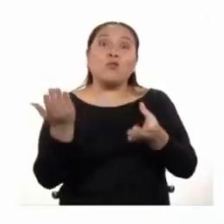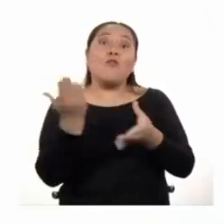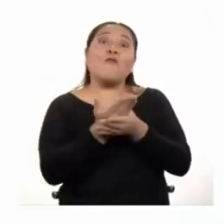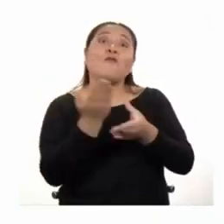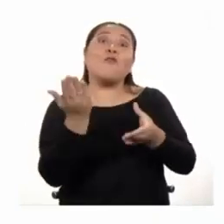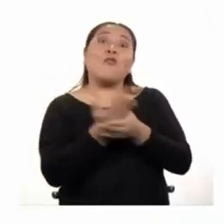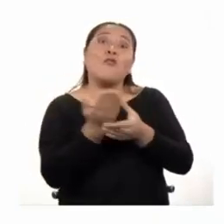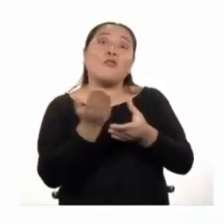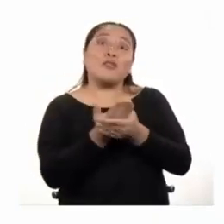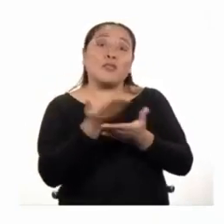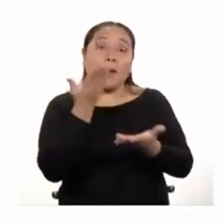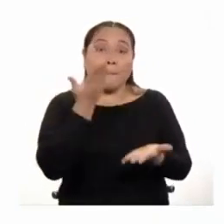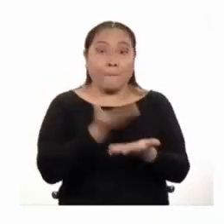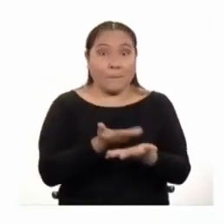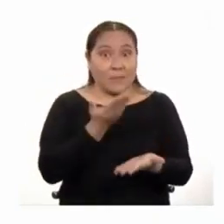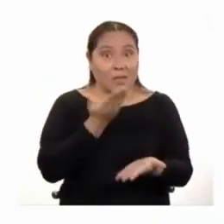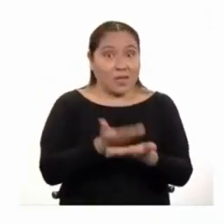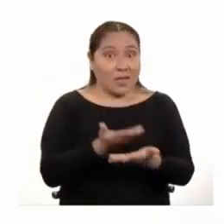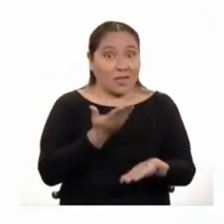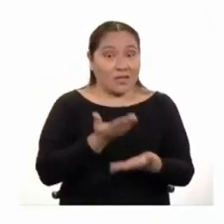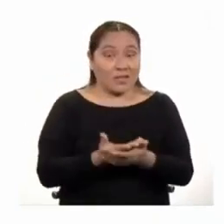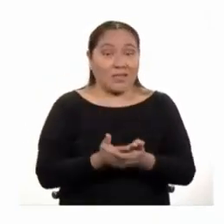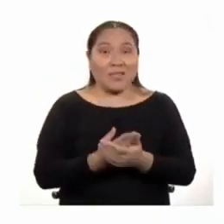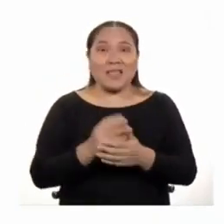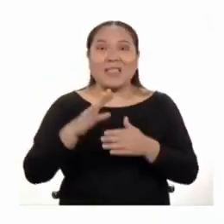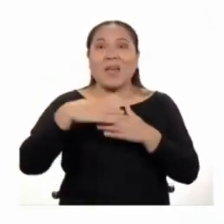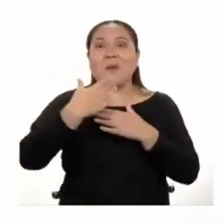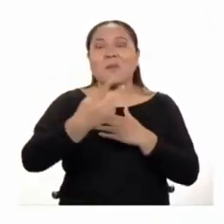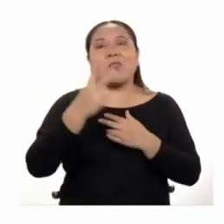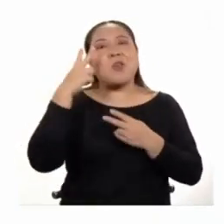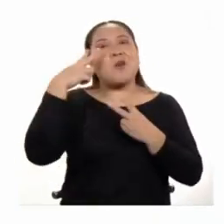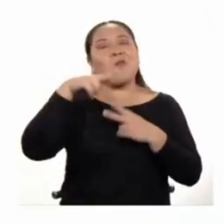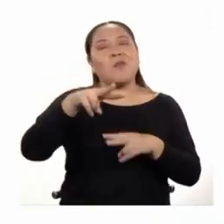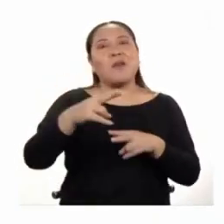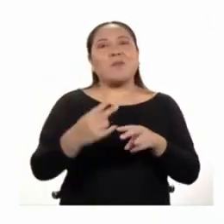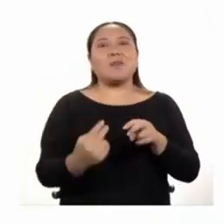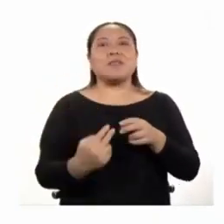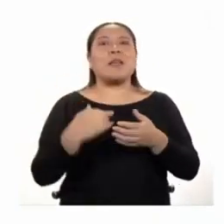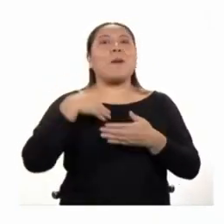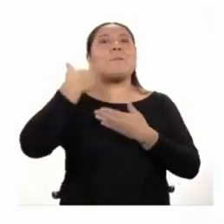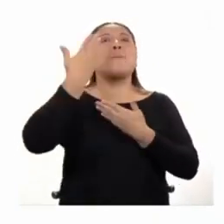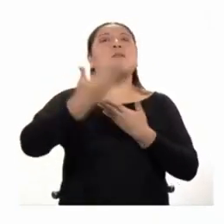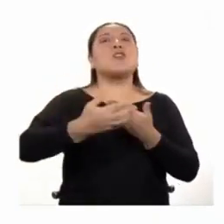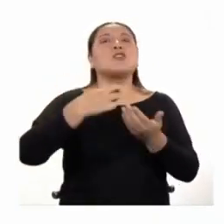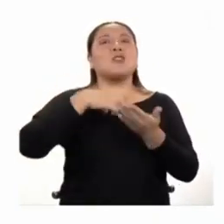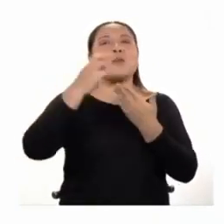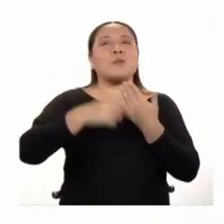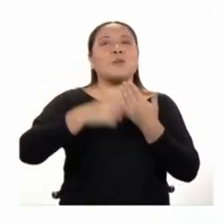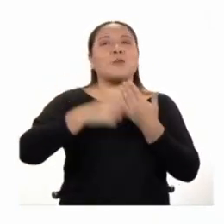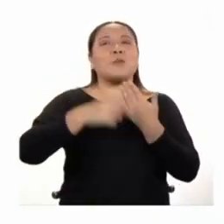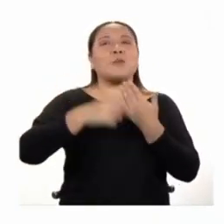portafolio de evidencia. Y nos vemos en un próximo episodio de Aprendo en Casa.